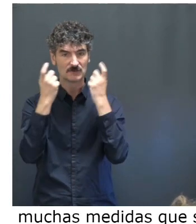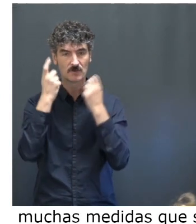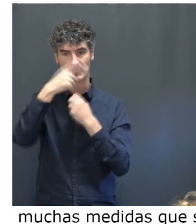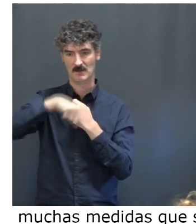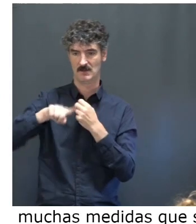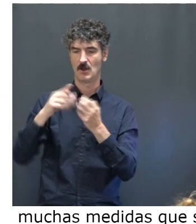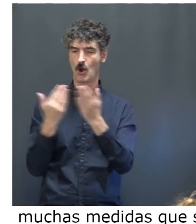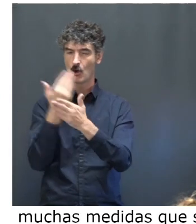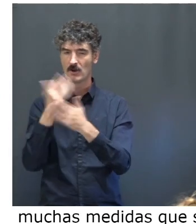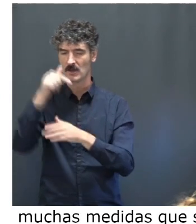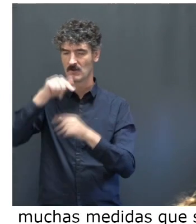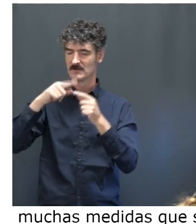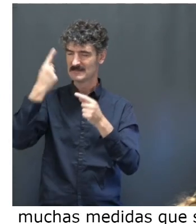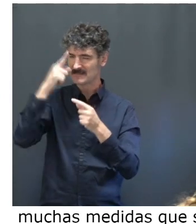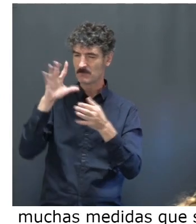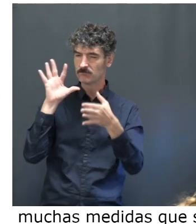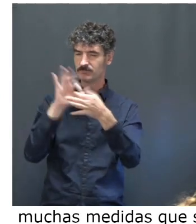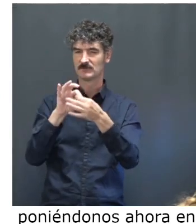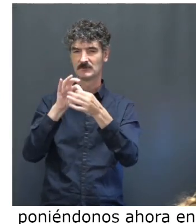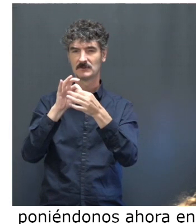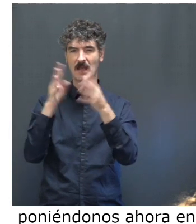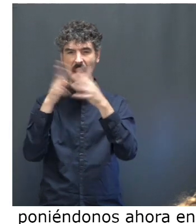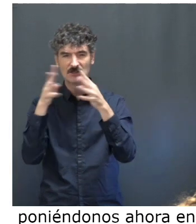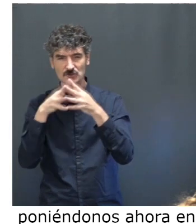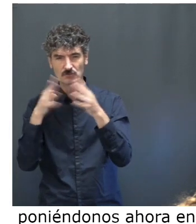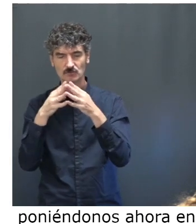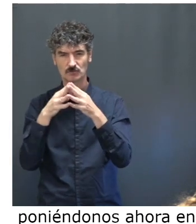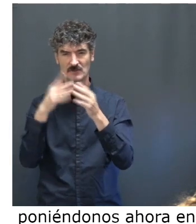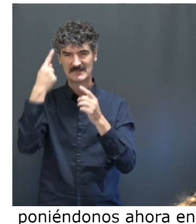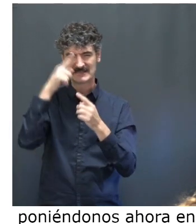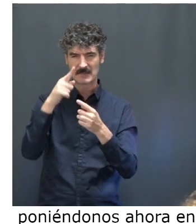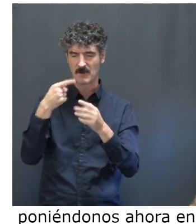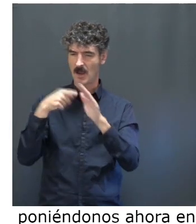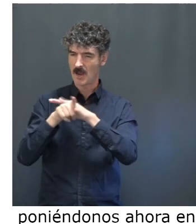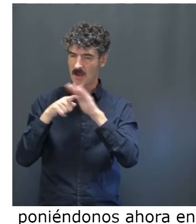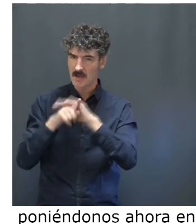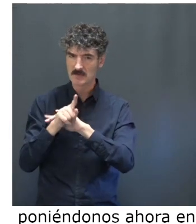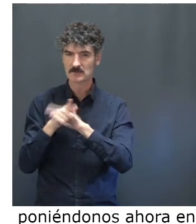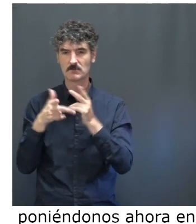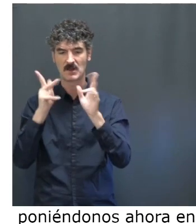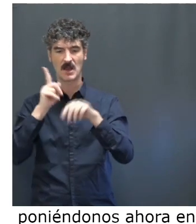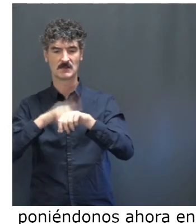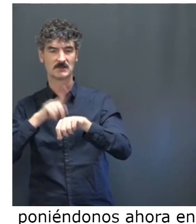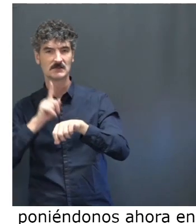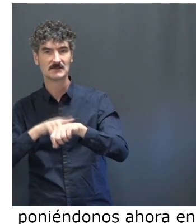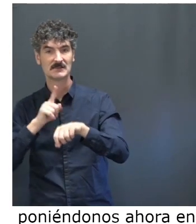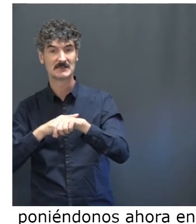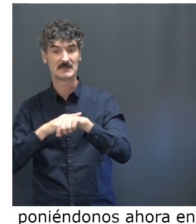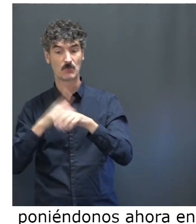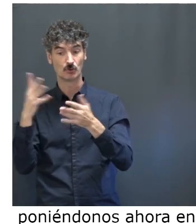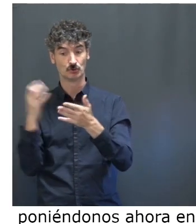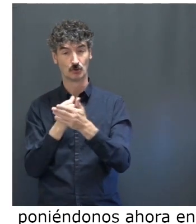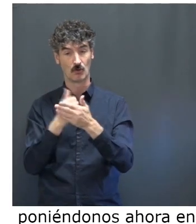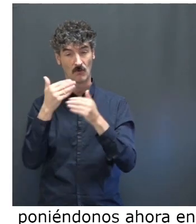jornada, que tú sepas qué es lo que viene después, toda su estructura, y permite un poco, bueno, pues gestionar el tiempo y lo que viene, y